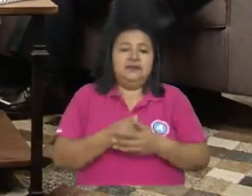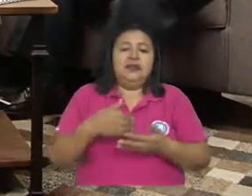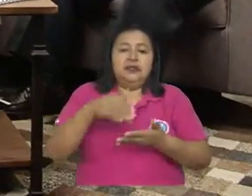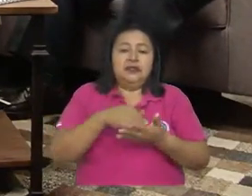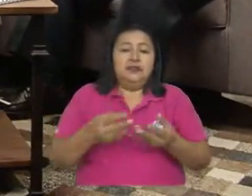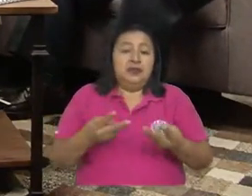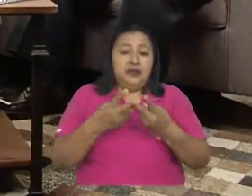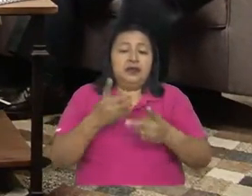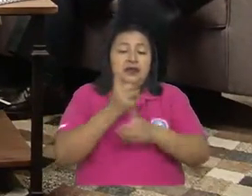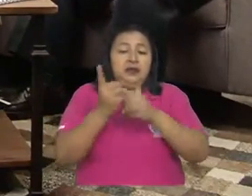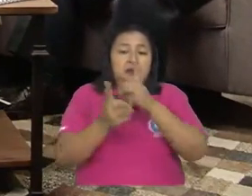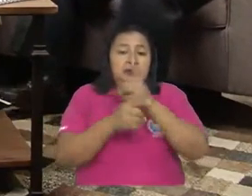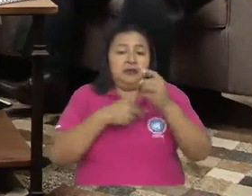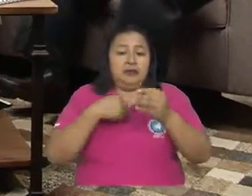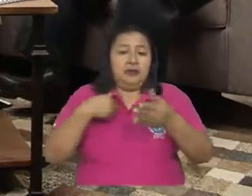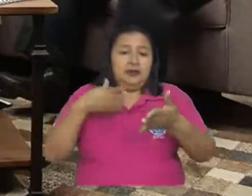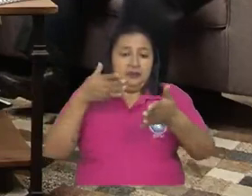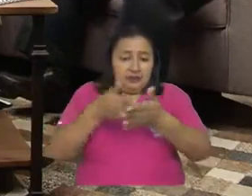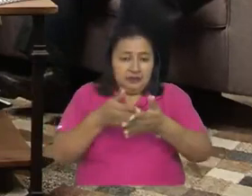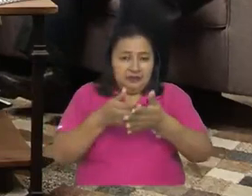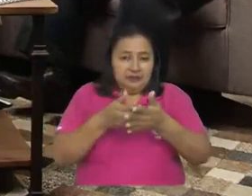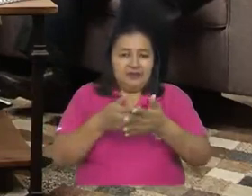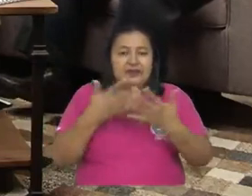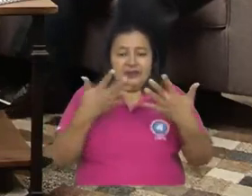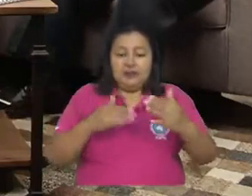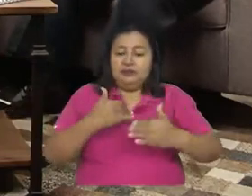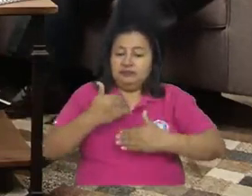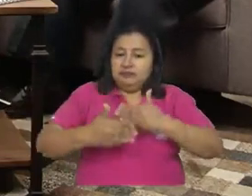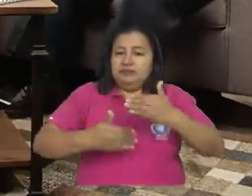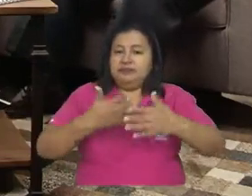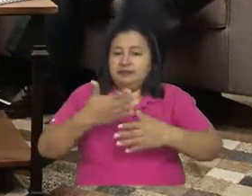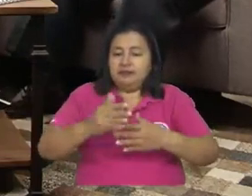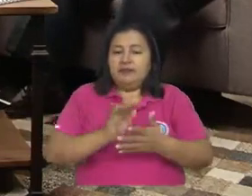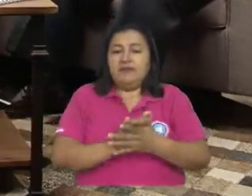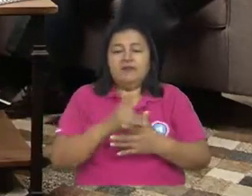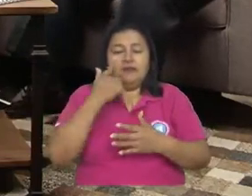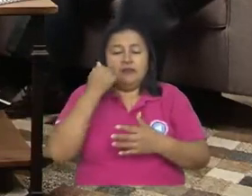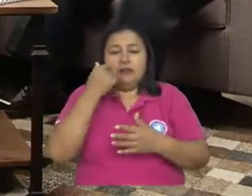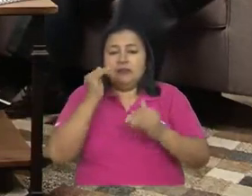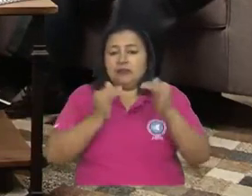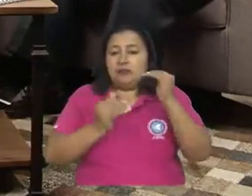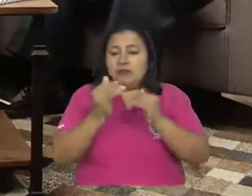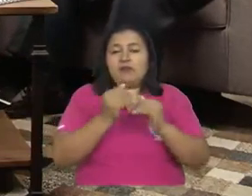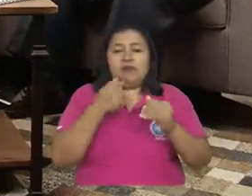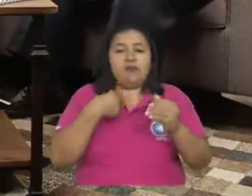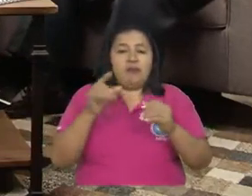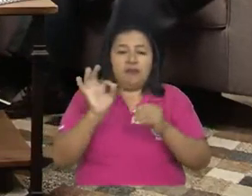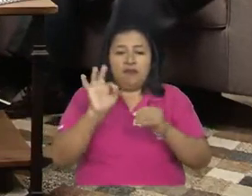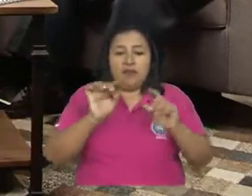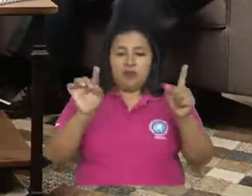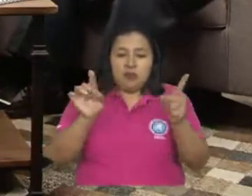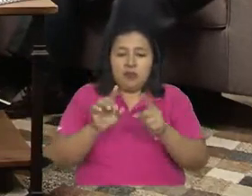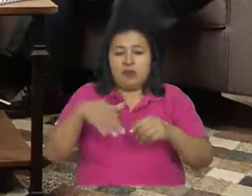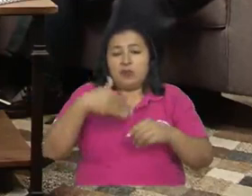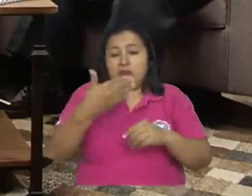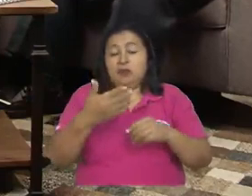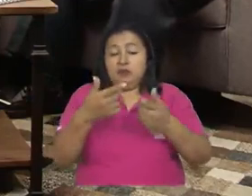Así es. Tenemos que hacer una pausa ya para ir conociendo un poquito a modo de resumen en el siguiente